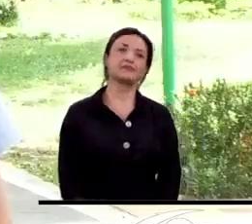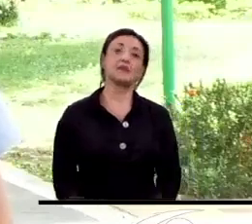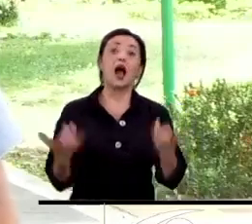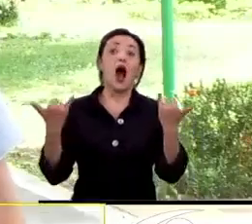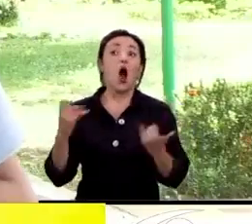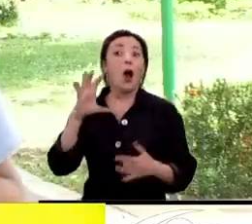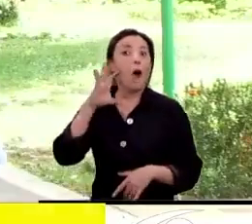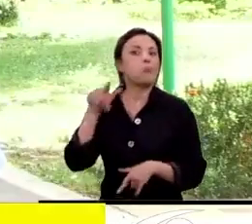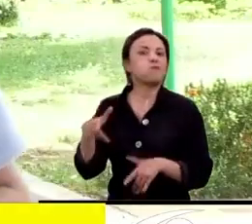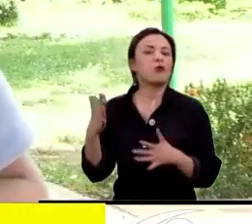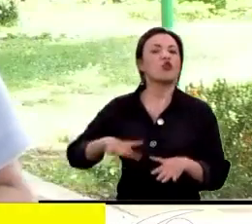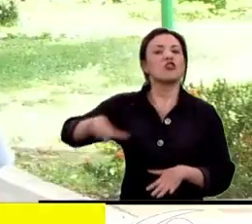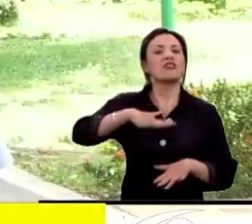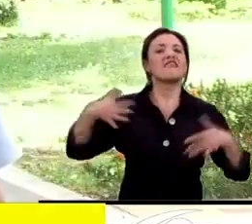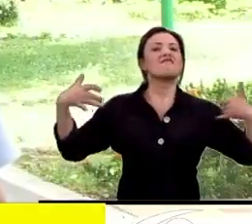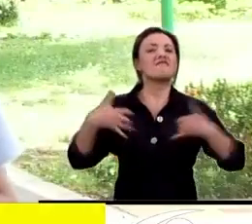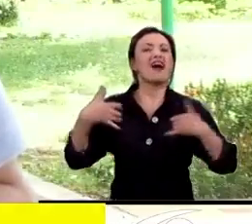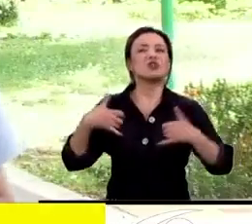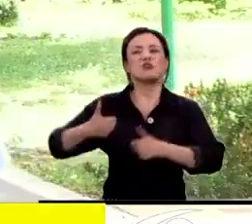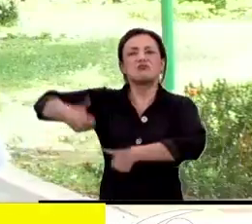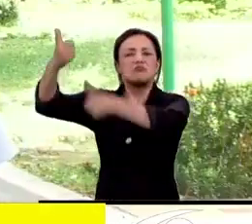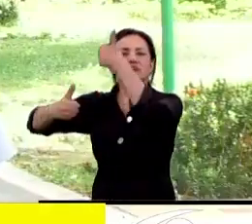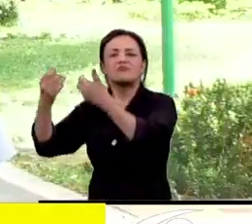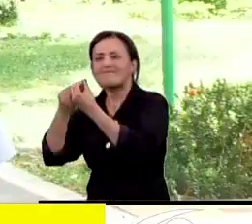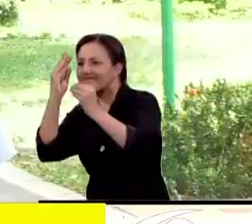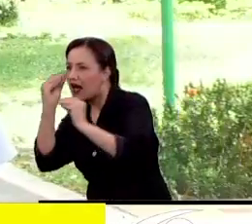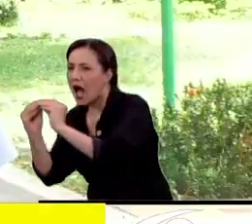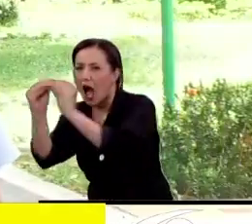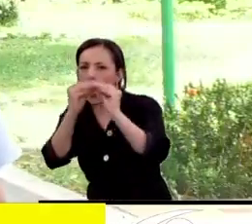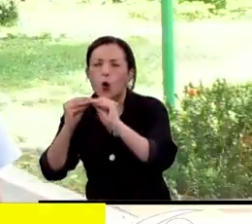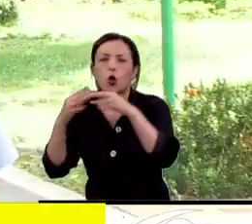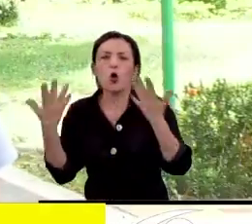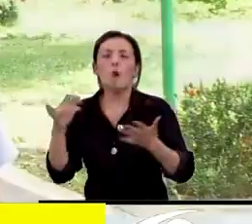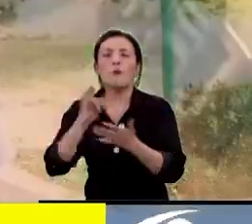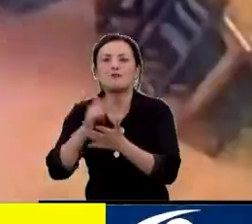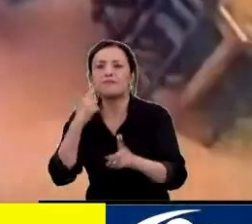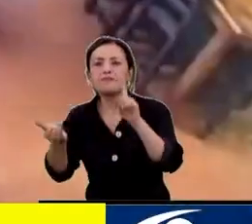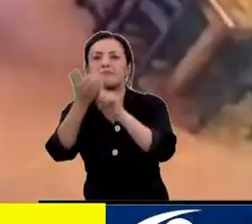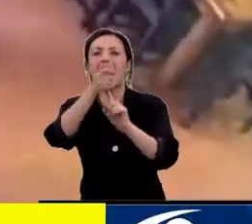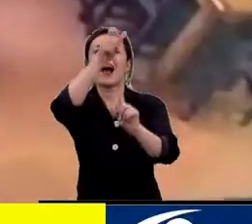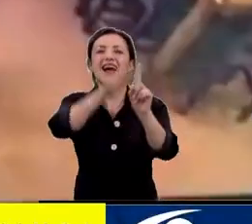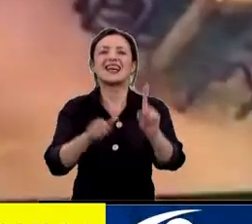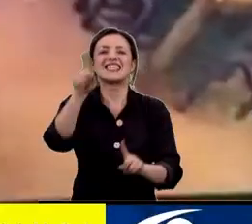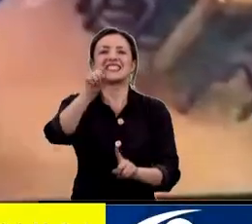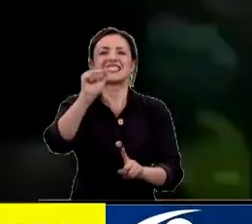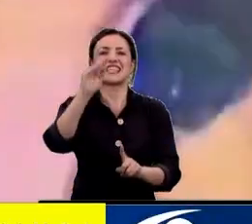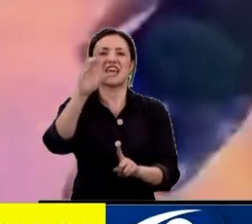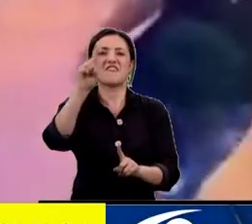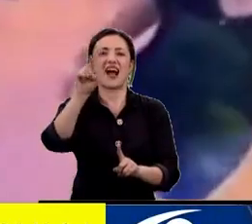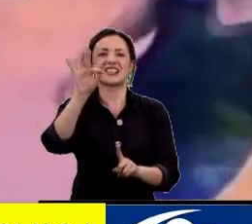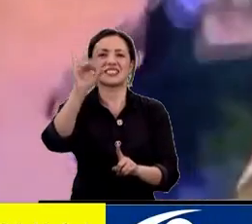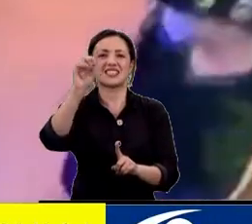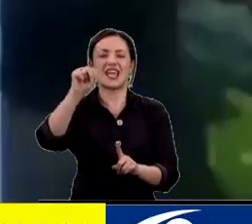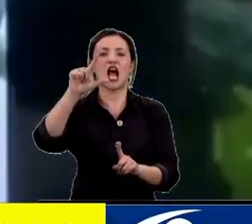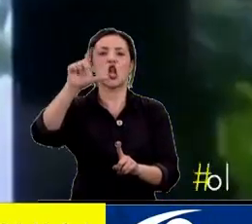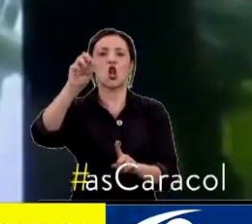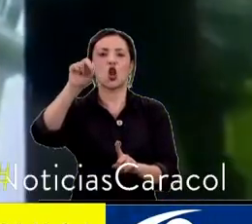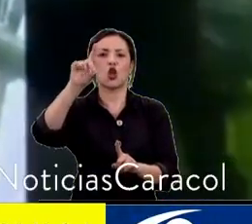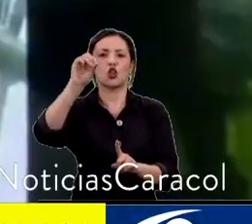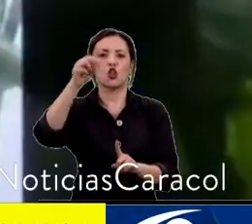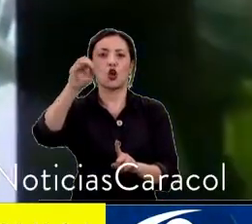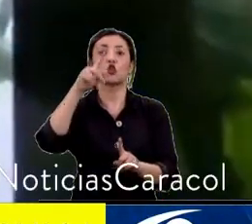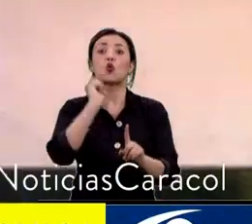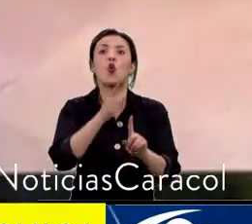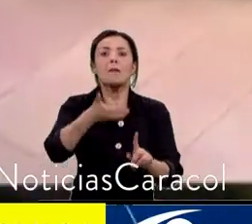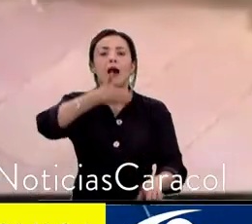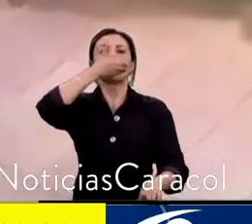A esta hora, desde Valledupar, las autoridades coordinan las labores para dar con el paradero de Juan Sebastián Londoño, de 20 años, quien anoche fue secuestrado cuando se